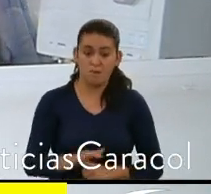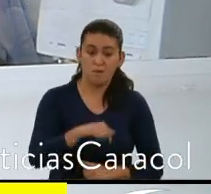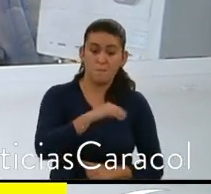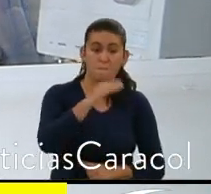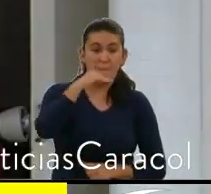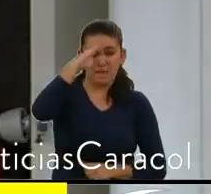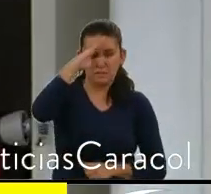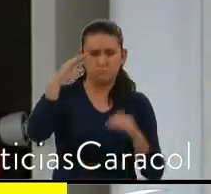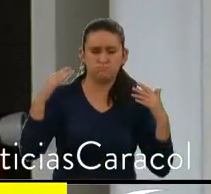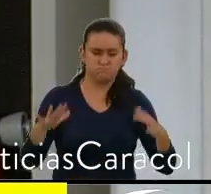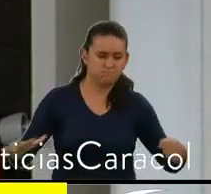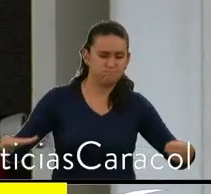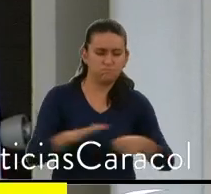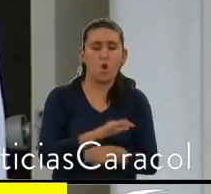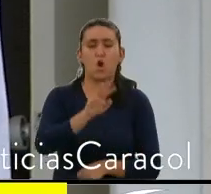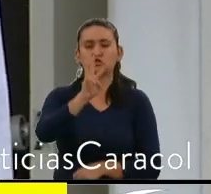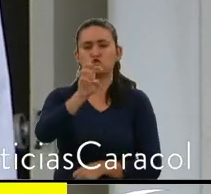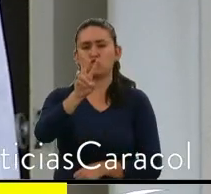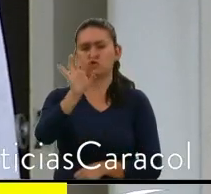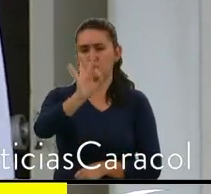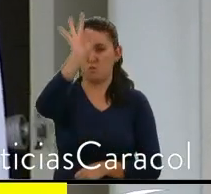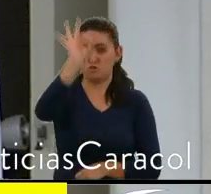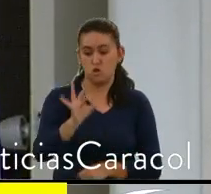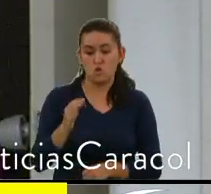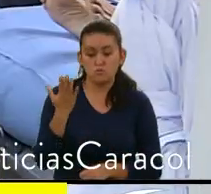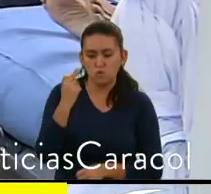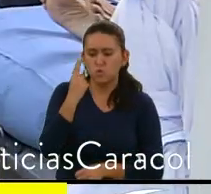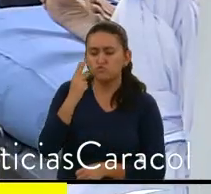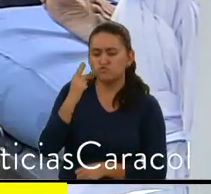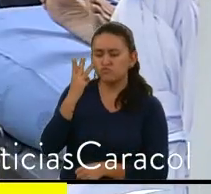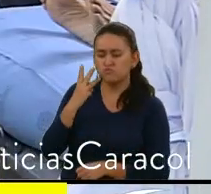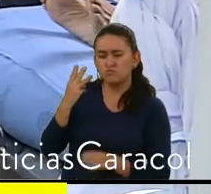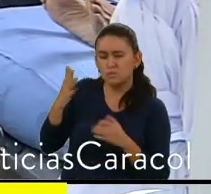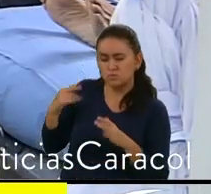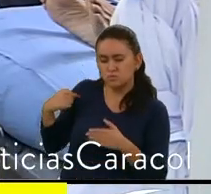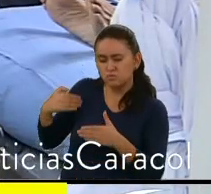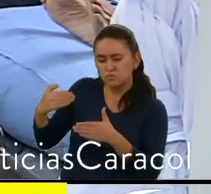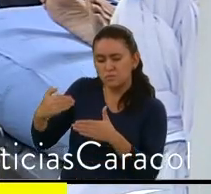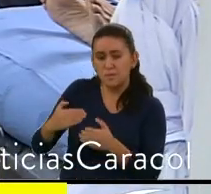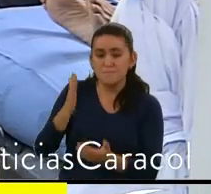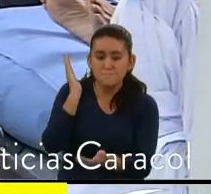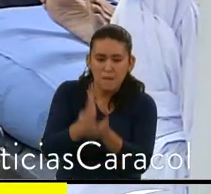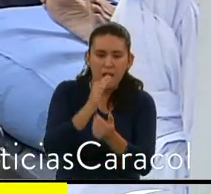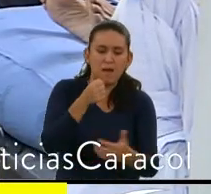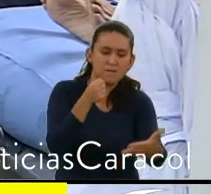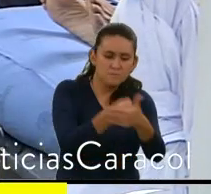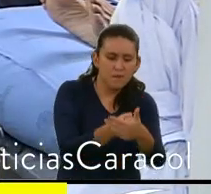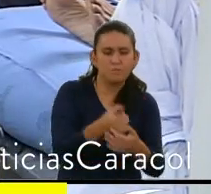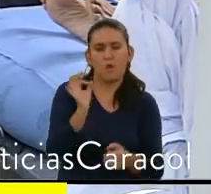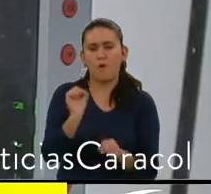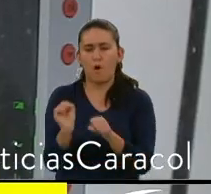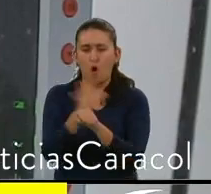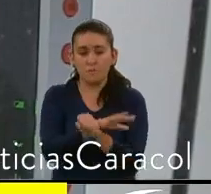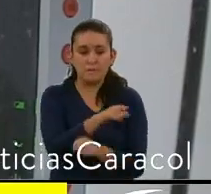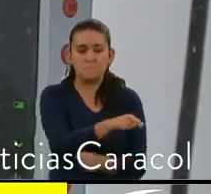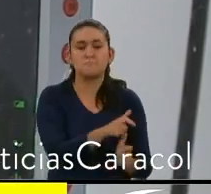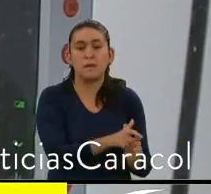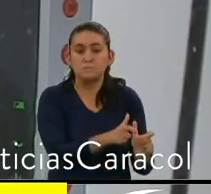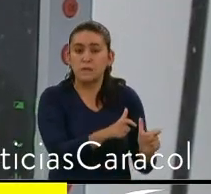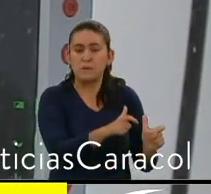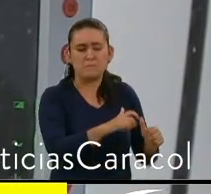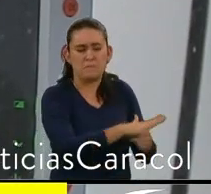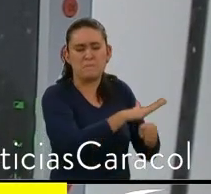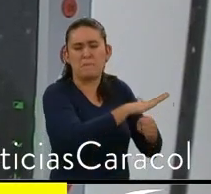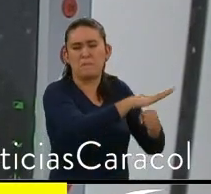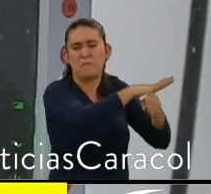un 82% y en los últimos días las camas por pacientes COVID y víctimas de accidentes son las que han aumentado la ocupación.